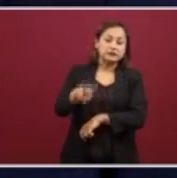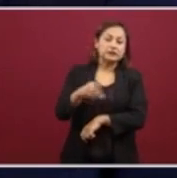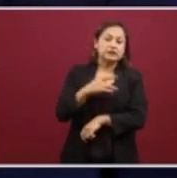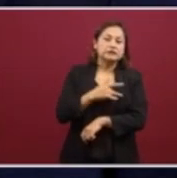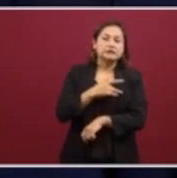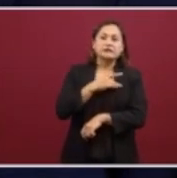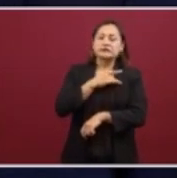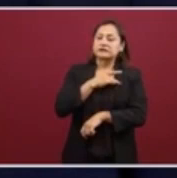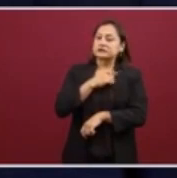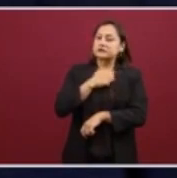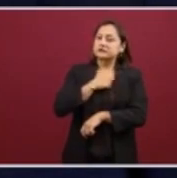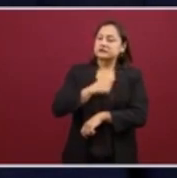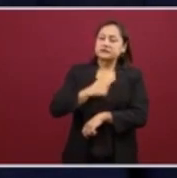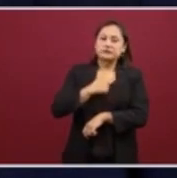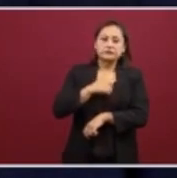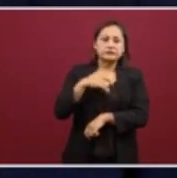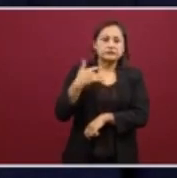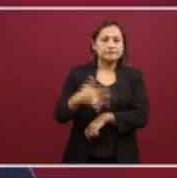con